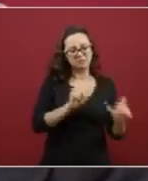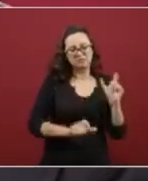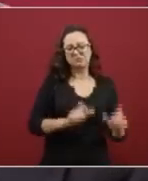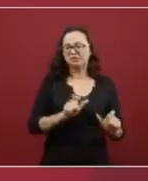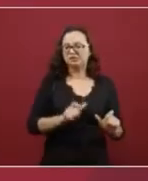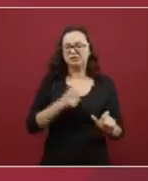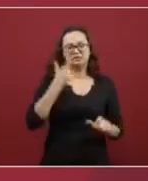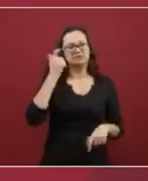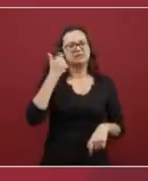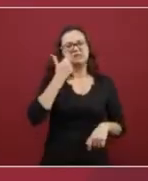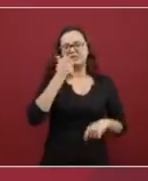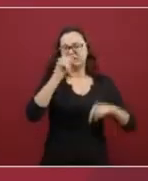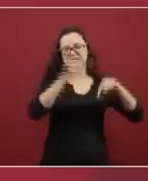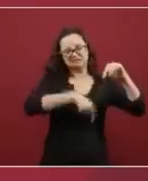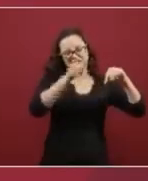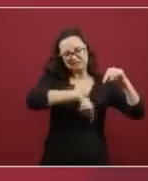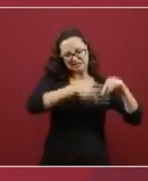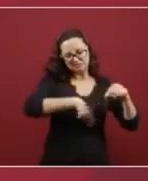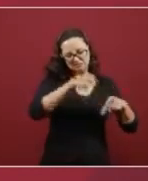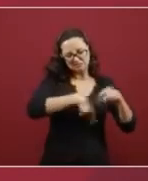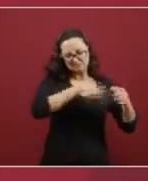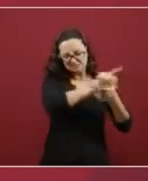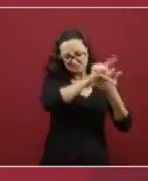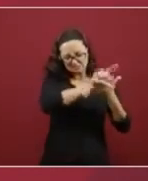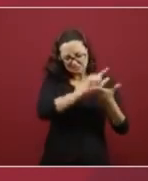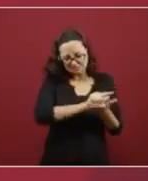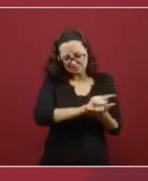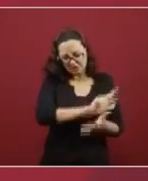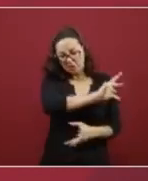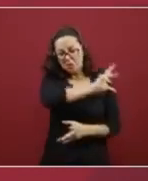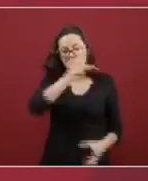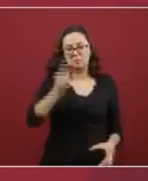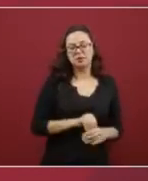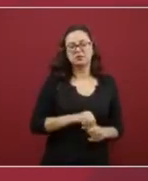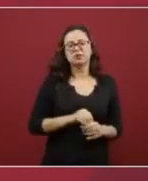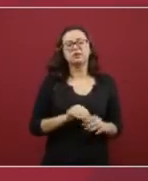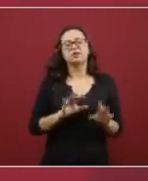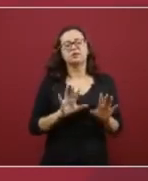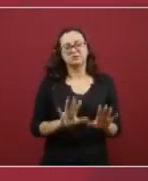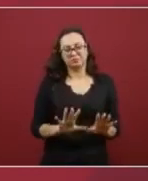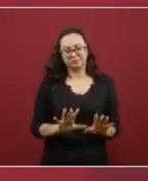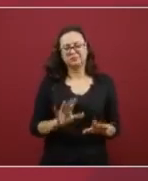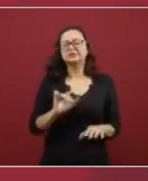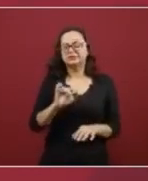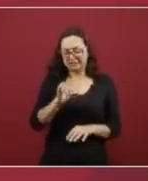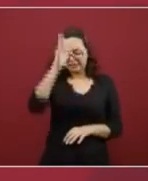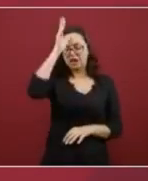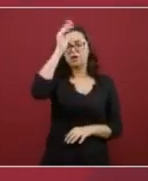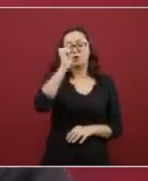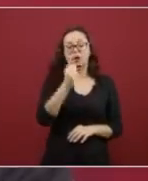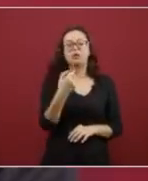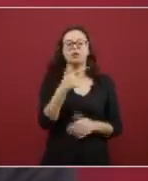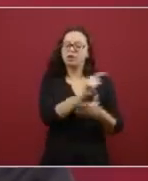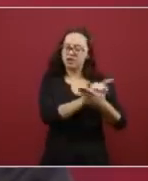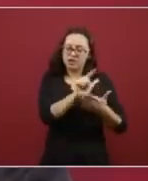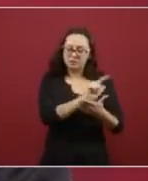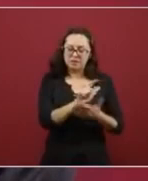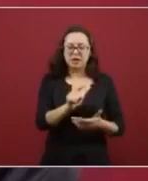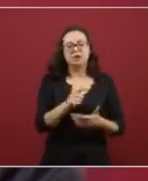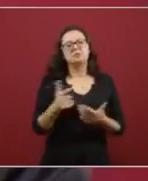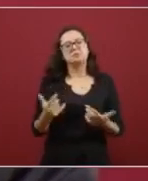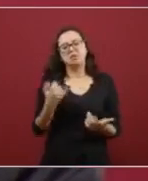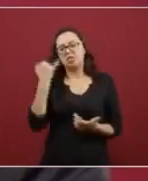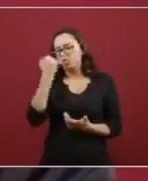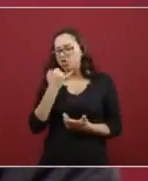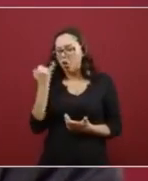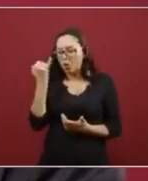yo estoy de acuerdo también, pero es poco a poco. Tenemos que regresar a un lenguaje